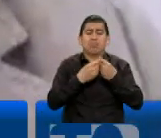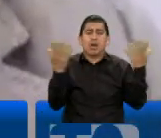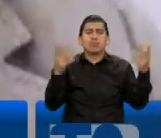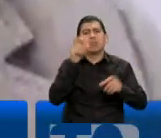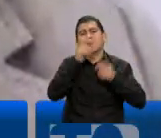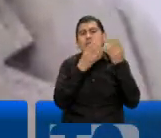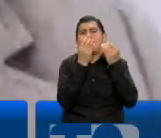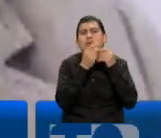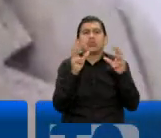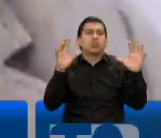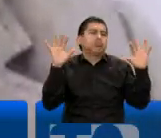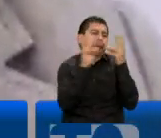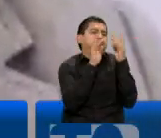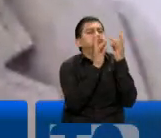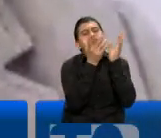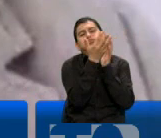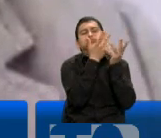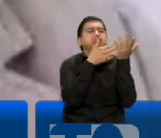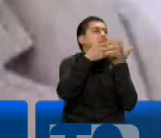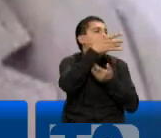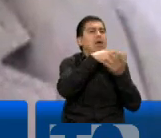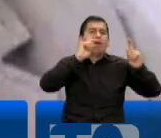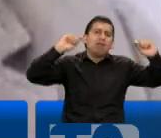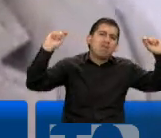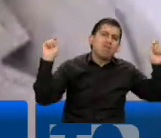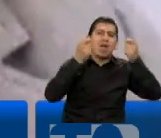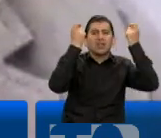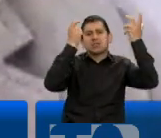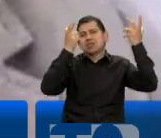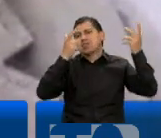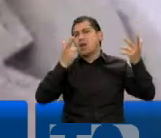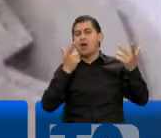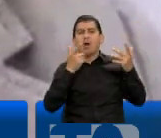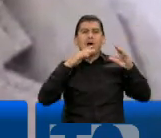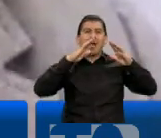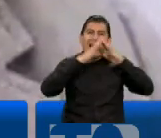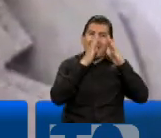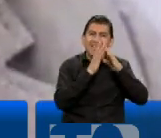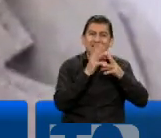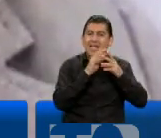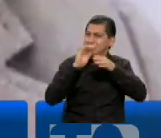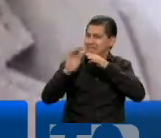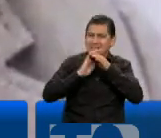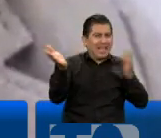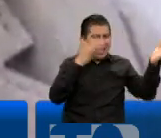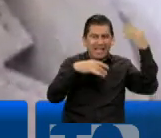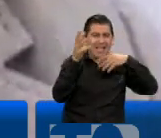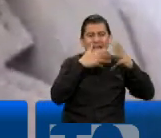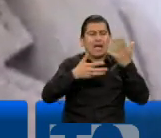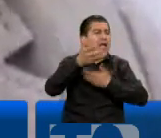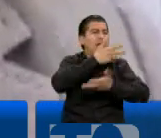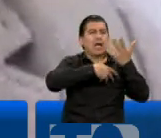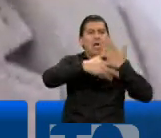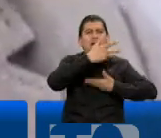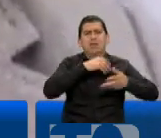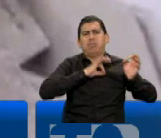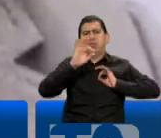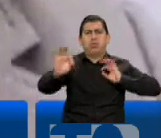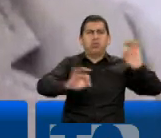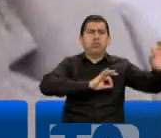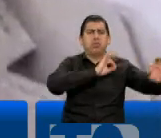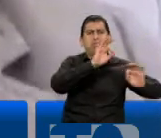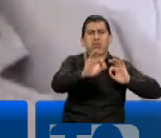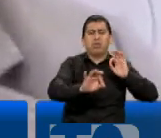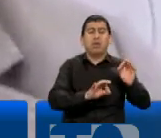aumentaron suspensiones y sanciones de fiestas clandestinas o eventos en casas y departamentos, así como también retiro